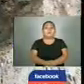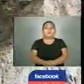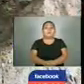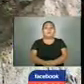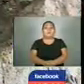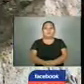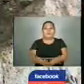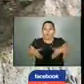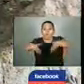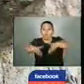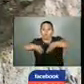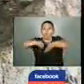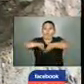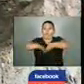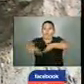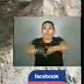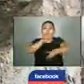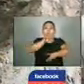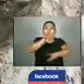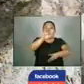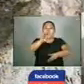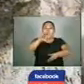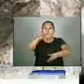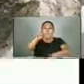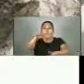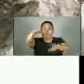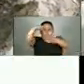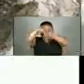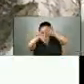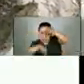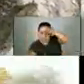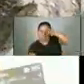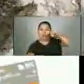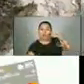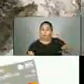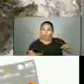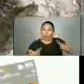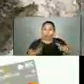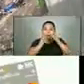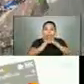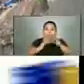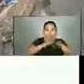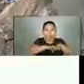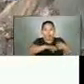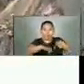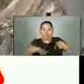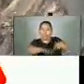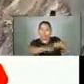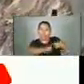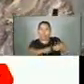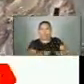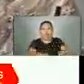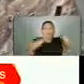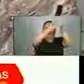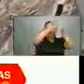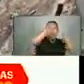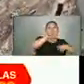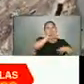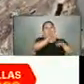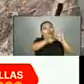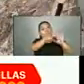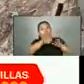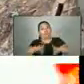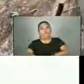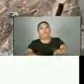Una cárcava con más de 15 metros de profundidad se formó por una fuga de agua en la zona de los edificios 18, 19 y 20